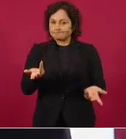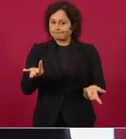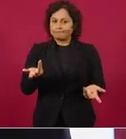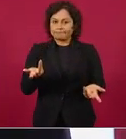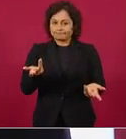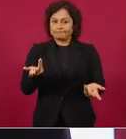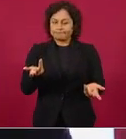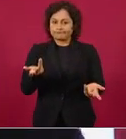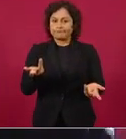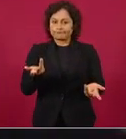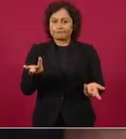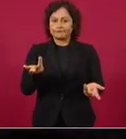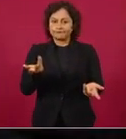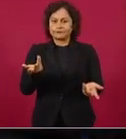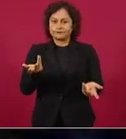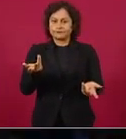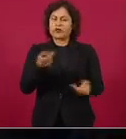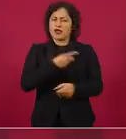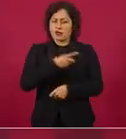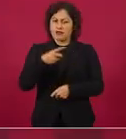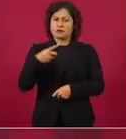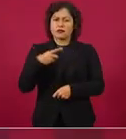Entonces, que conozcan